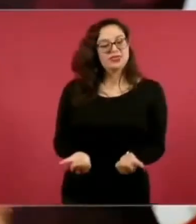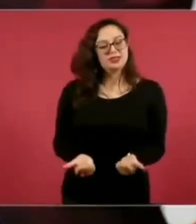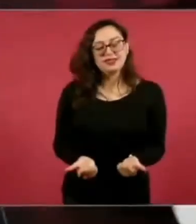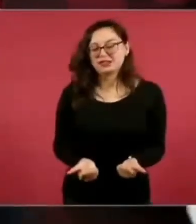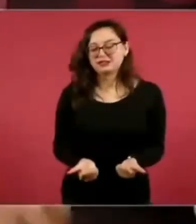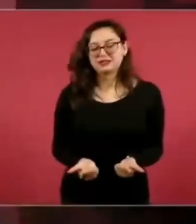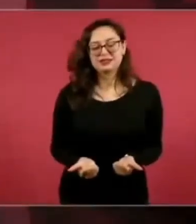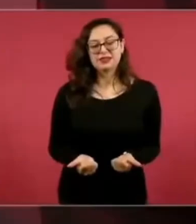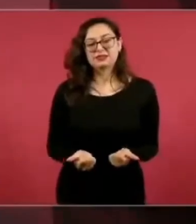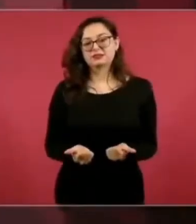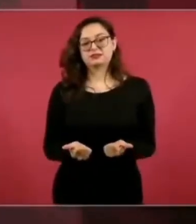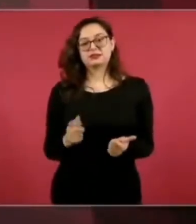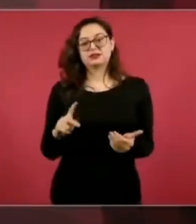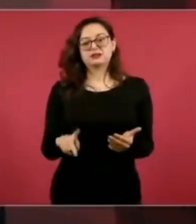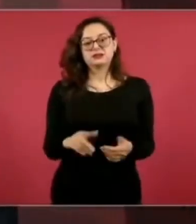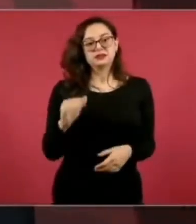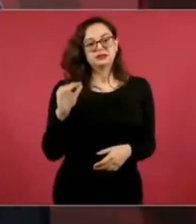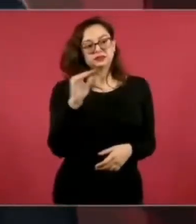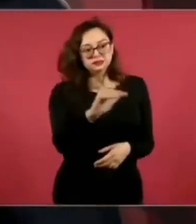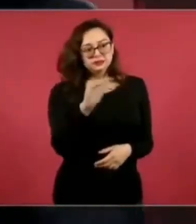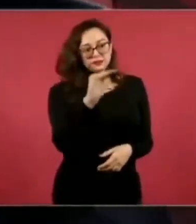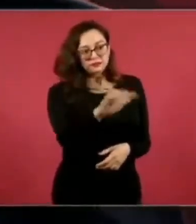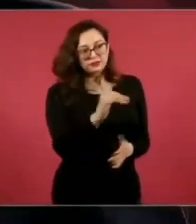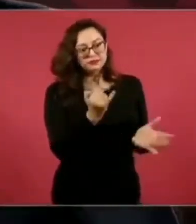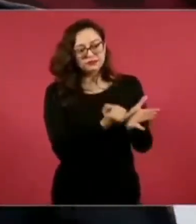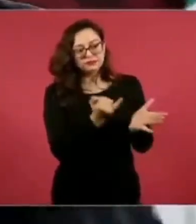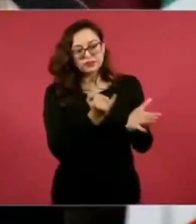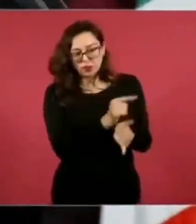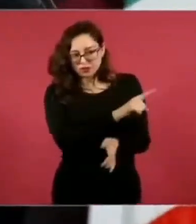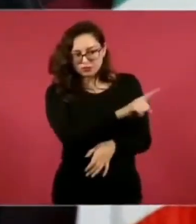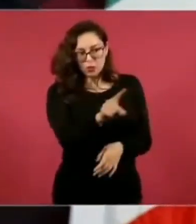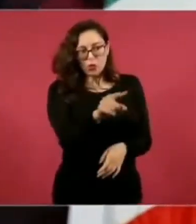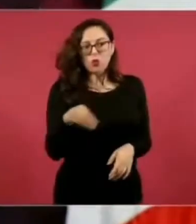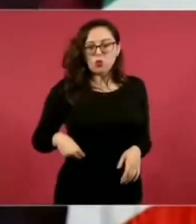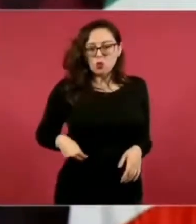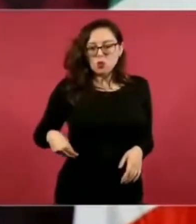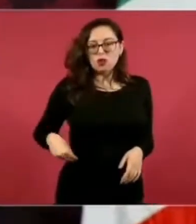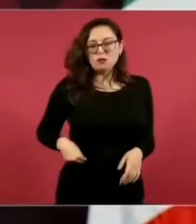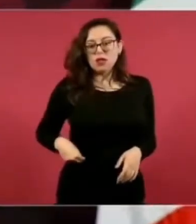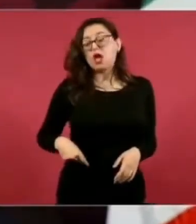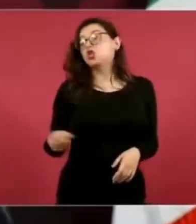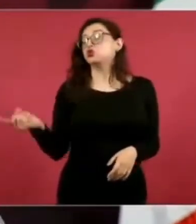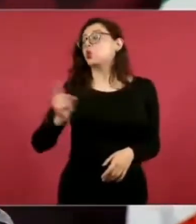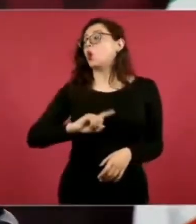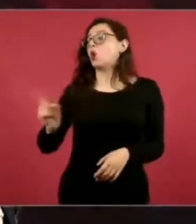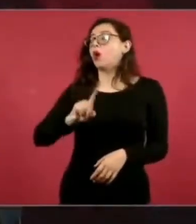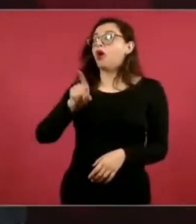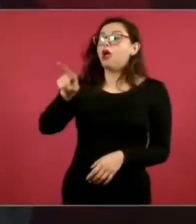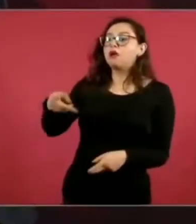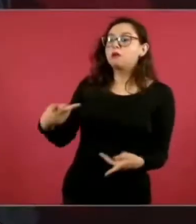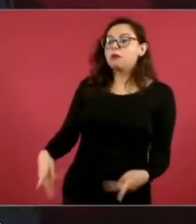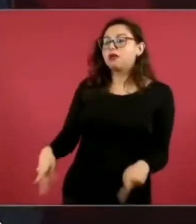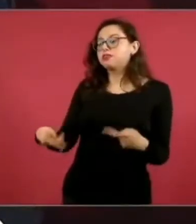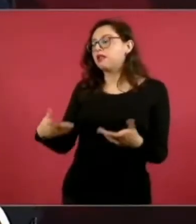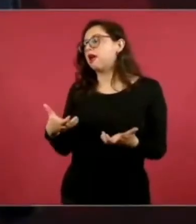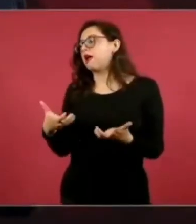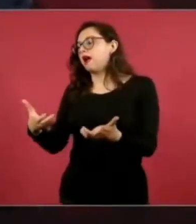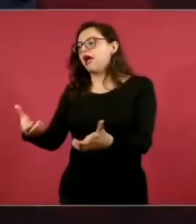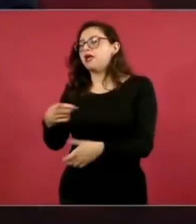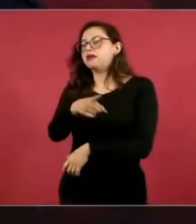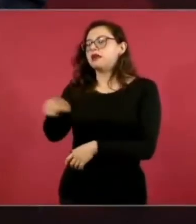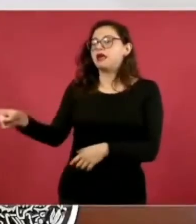diciendo que el problema fiscal de México es porque los ambulantes o